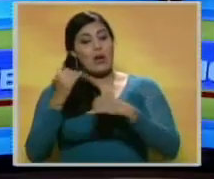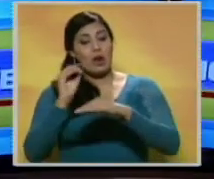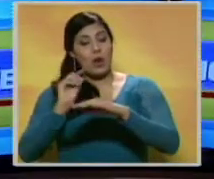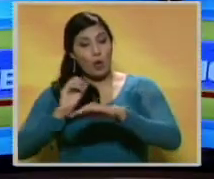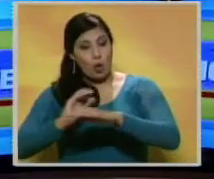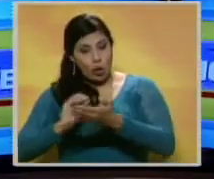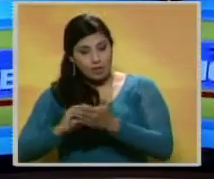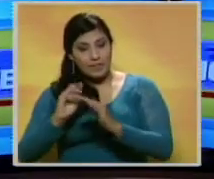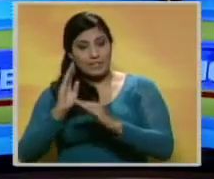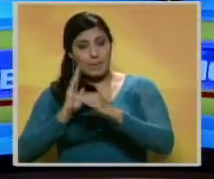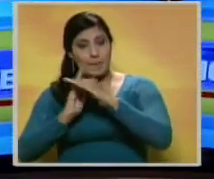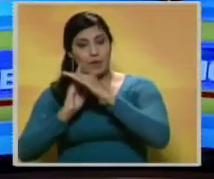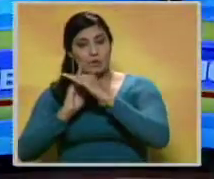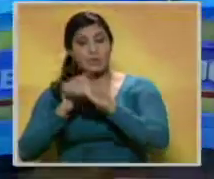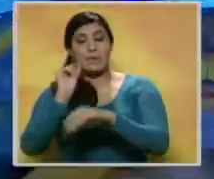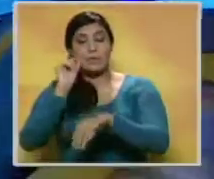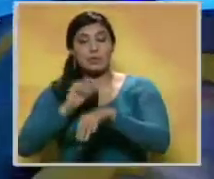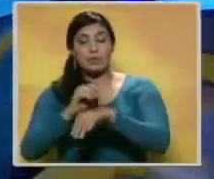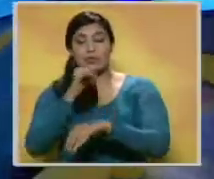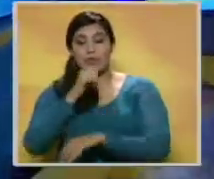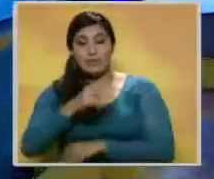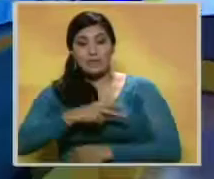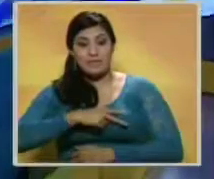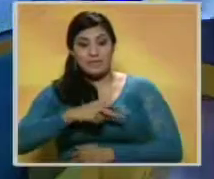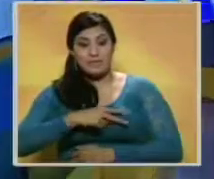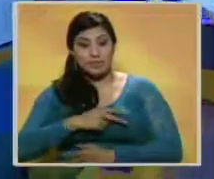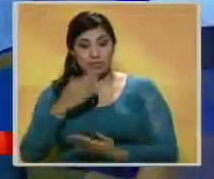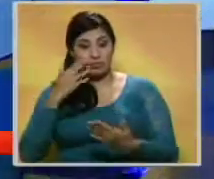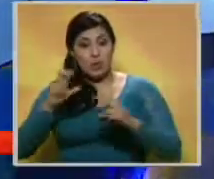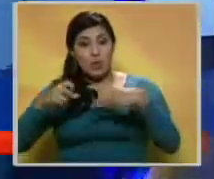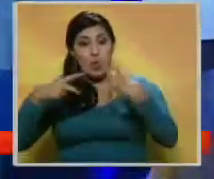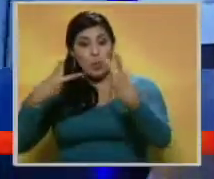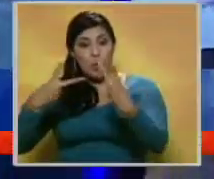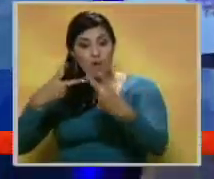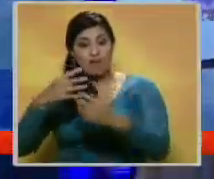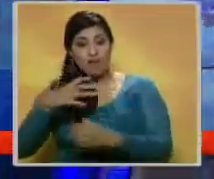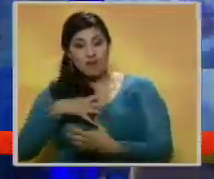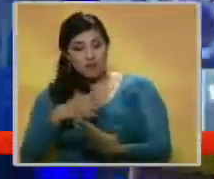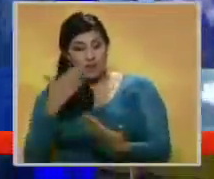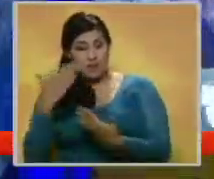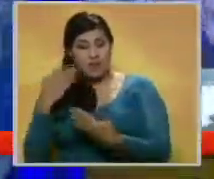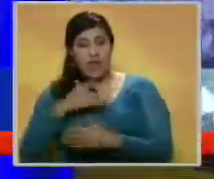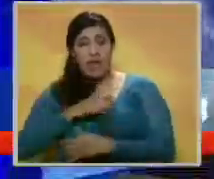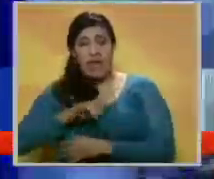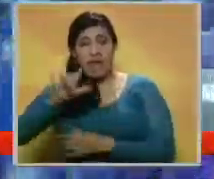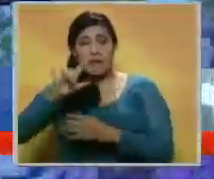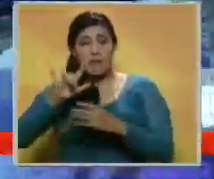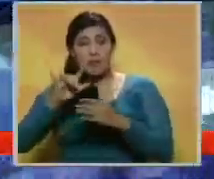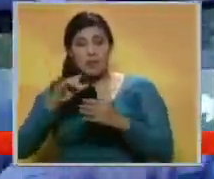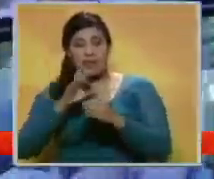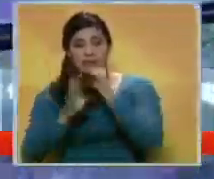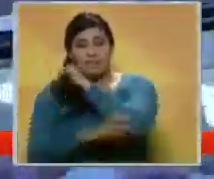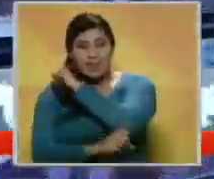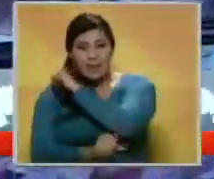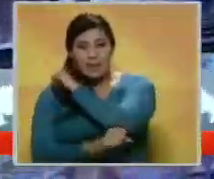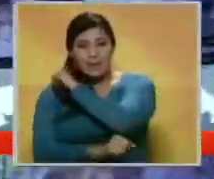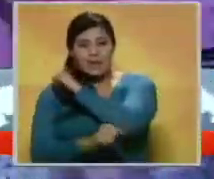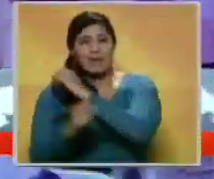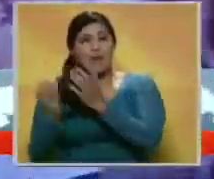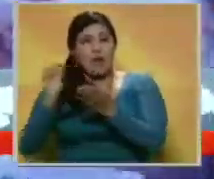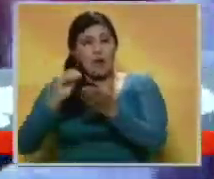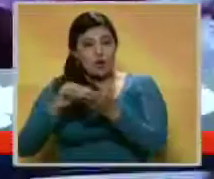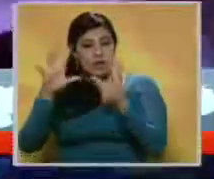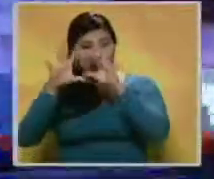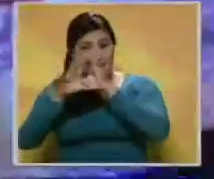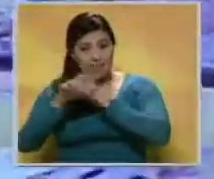hacer una nueva pausa. En breve en su noticiero Venevisión. Nuevo dramático. Amores con trampa. Llega